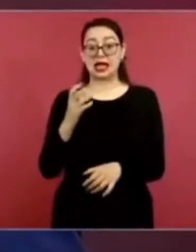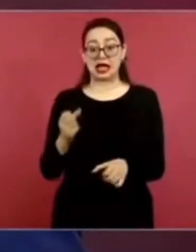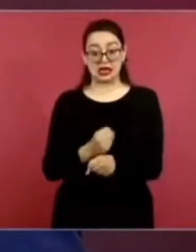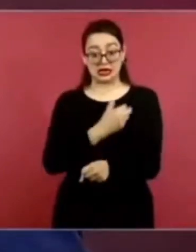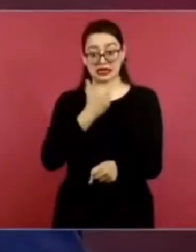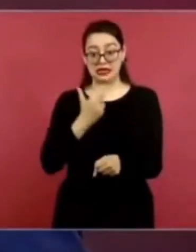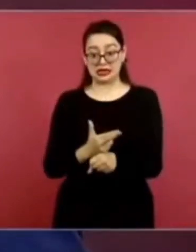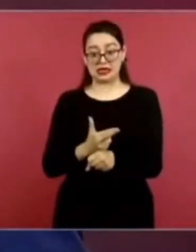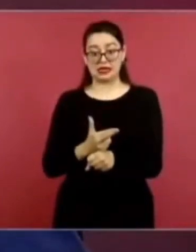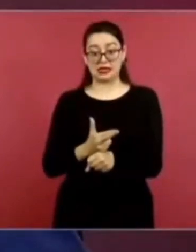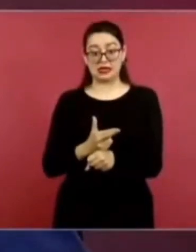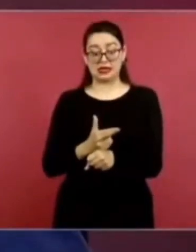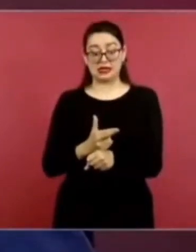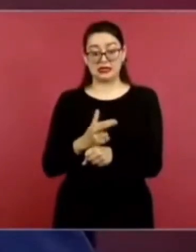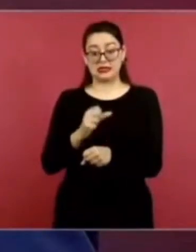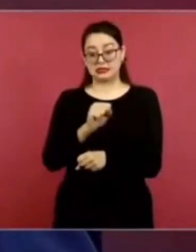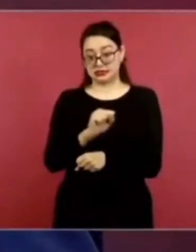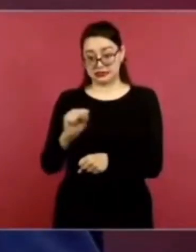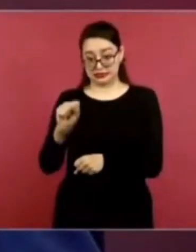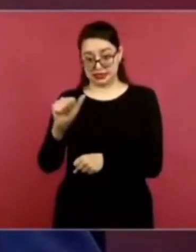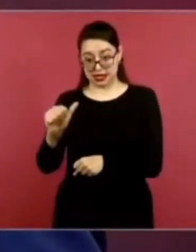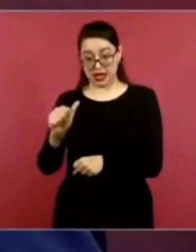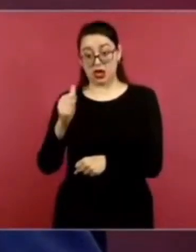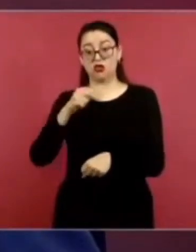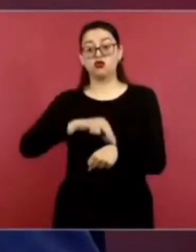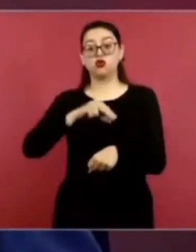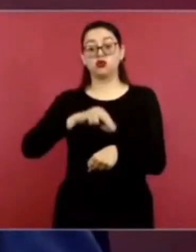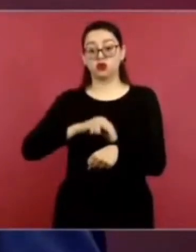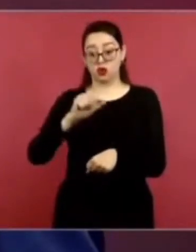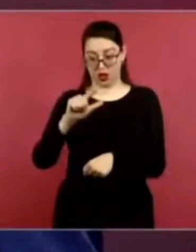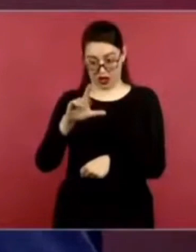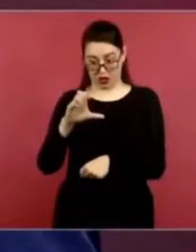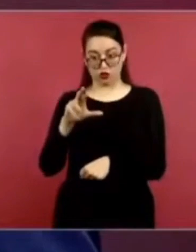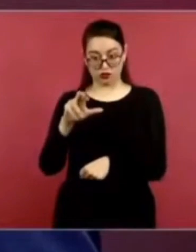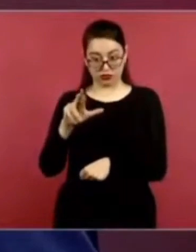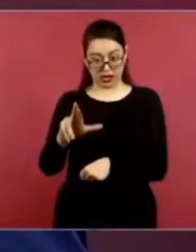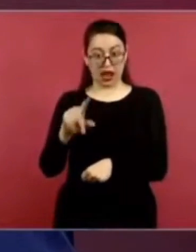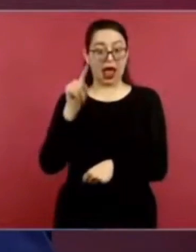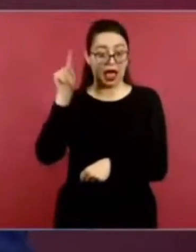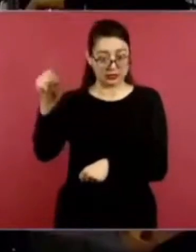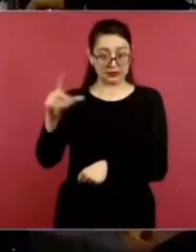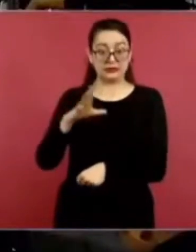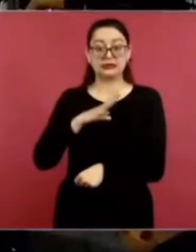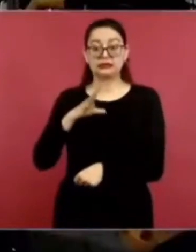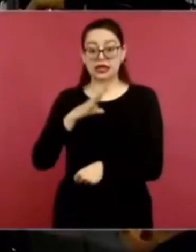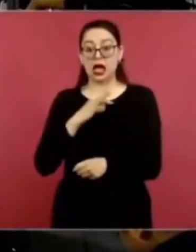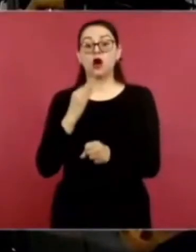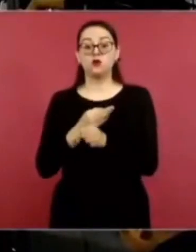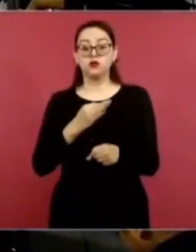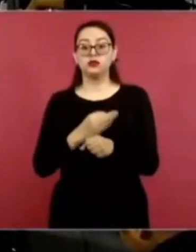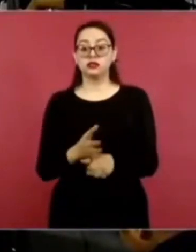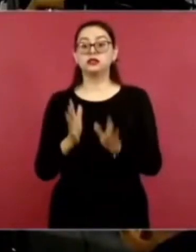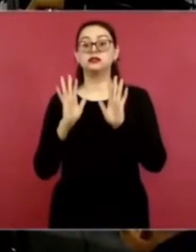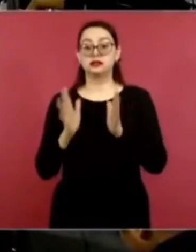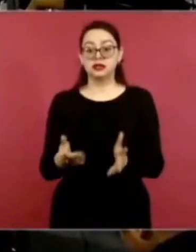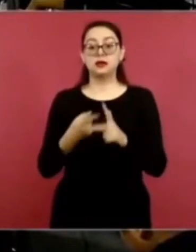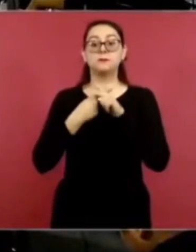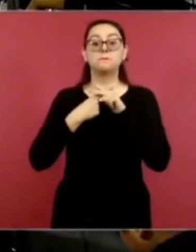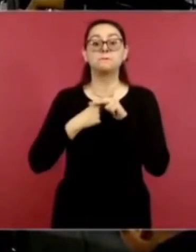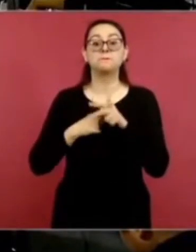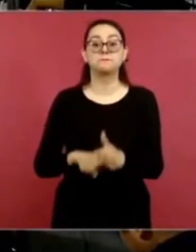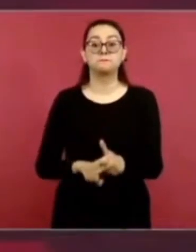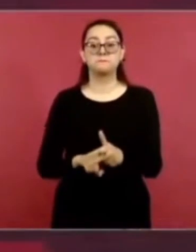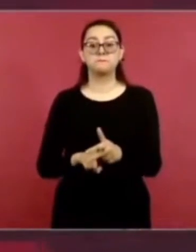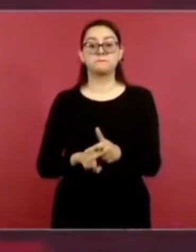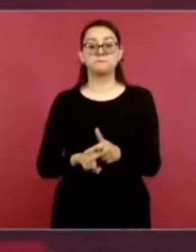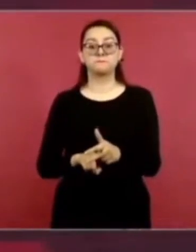Salud, el doctor Alcocer, está en Acapulco, y tenemos brigadas médicas.